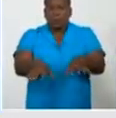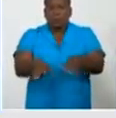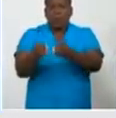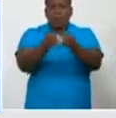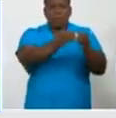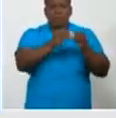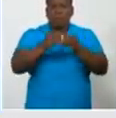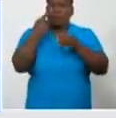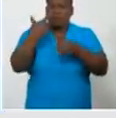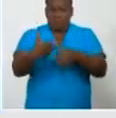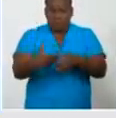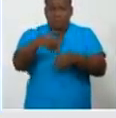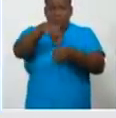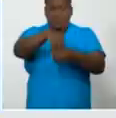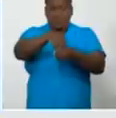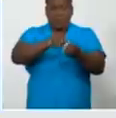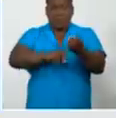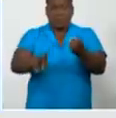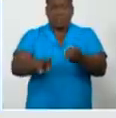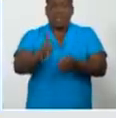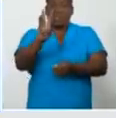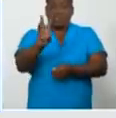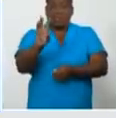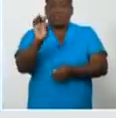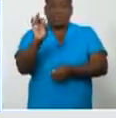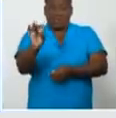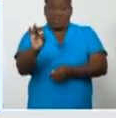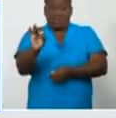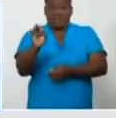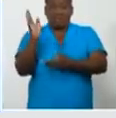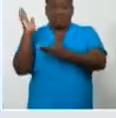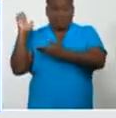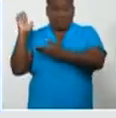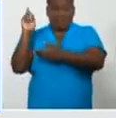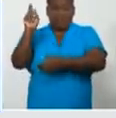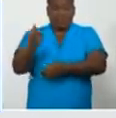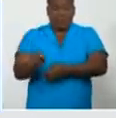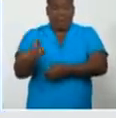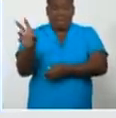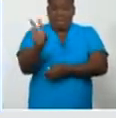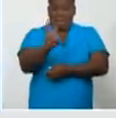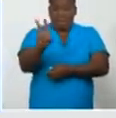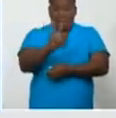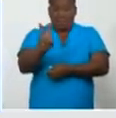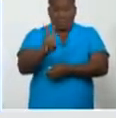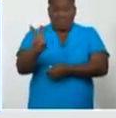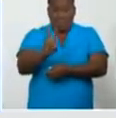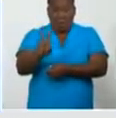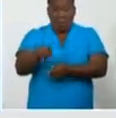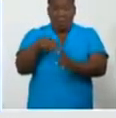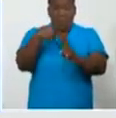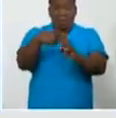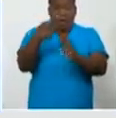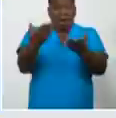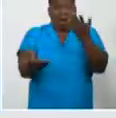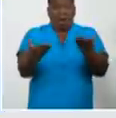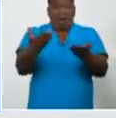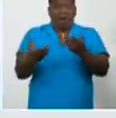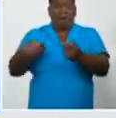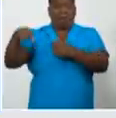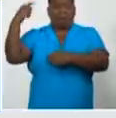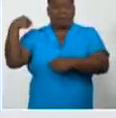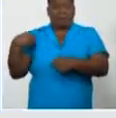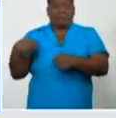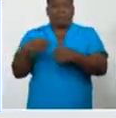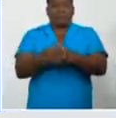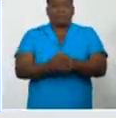todavía. 37 casos autóctonos, estamos hablando de 22 más que la jornada anterior. Además,